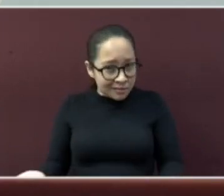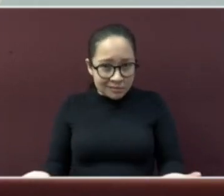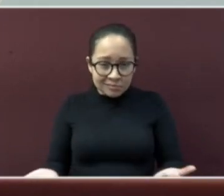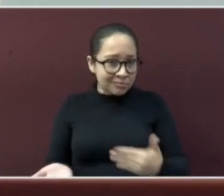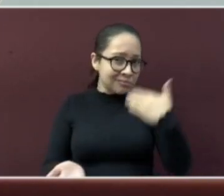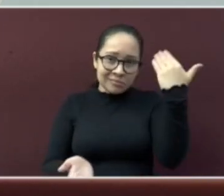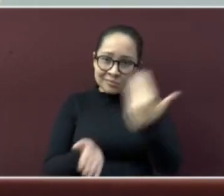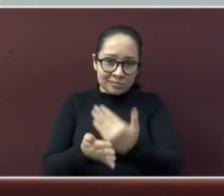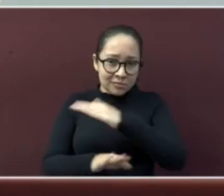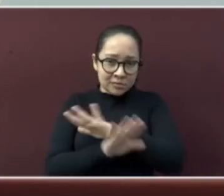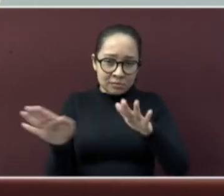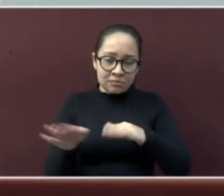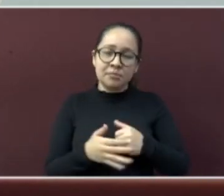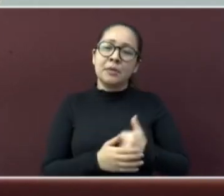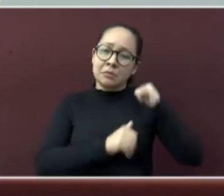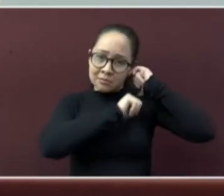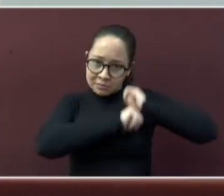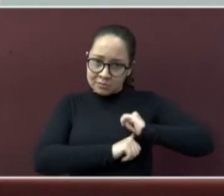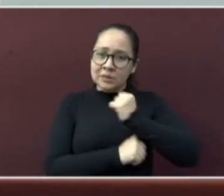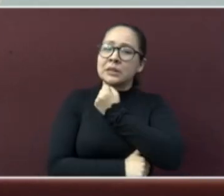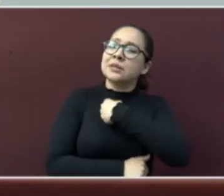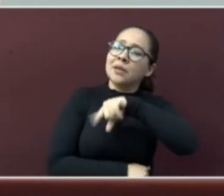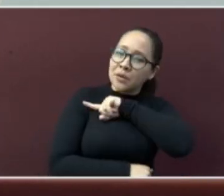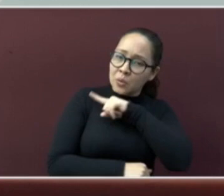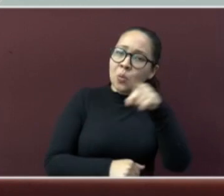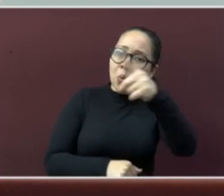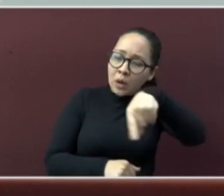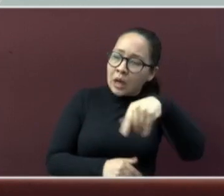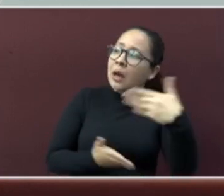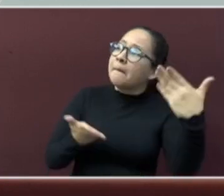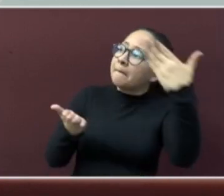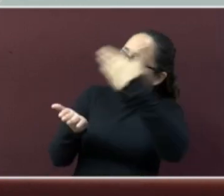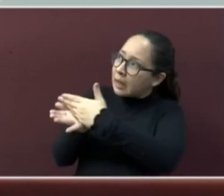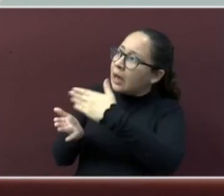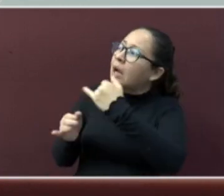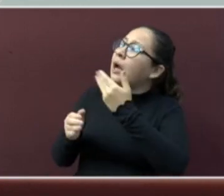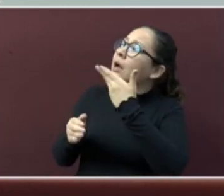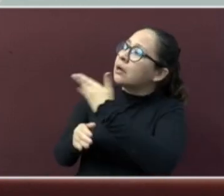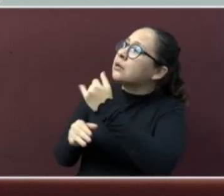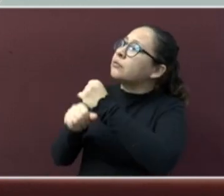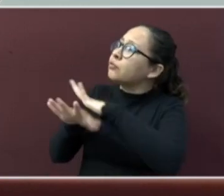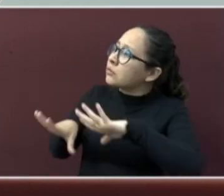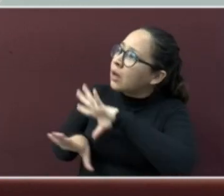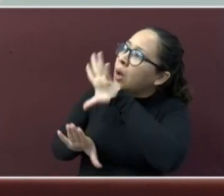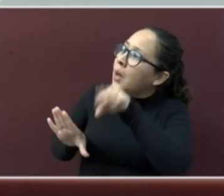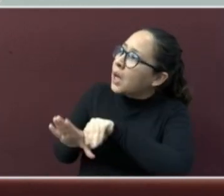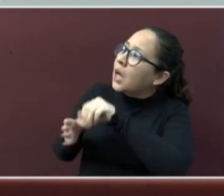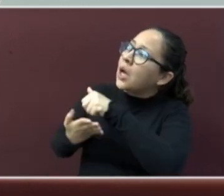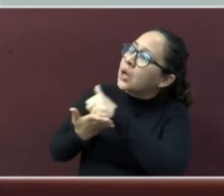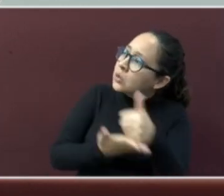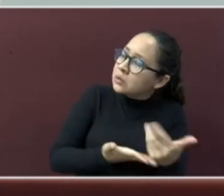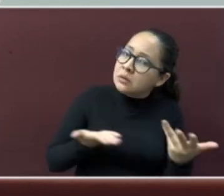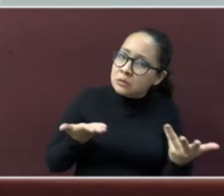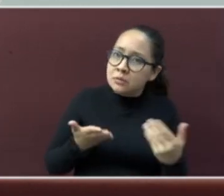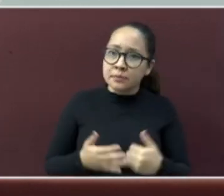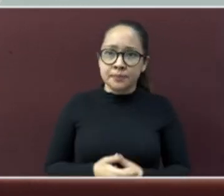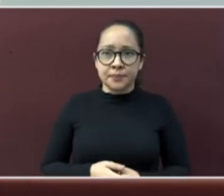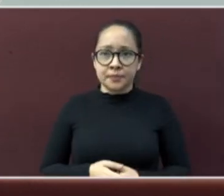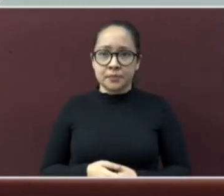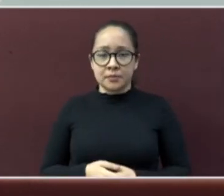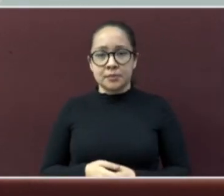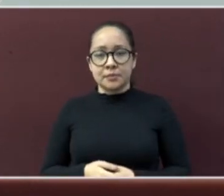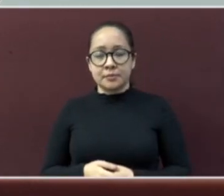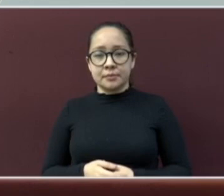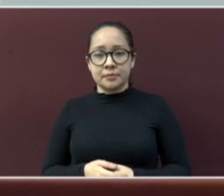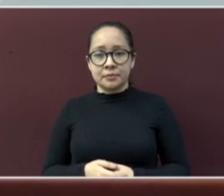acérquese a las juridicciones para pedir información y ayuda para eso